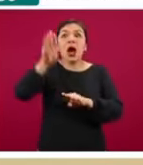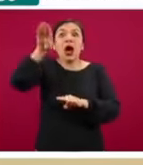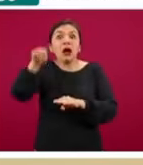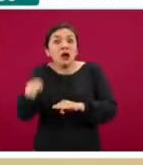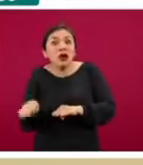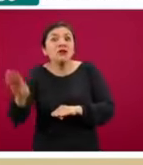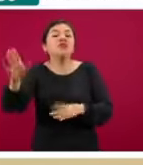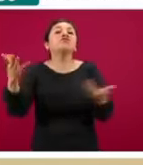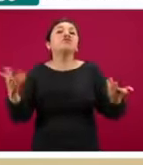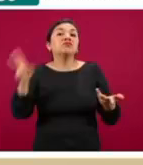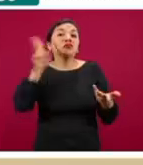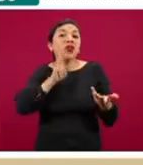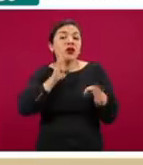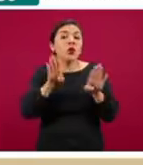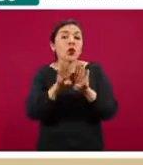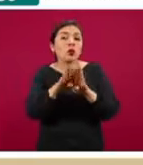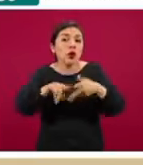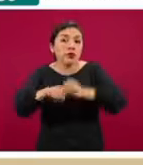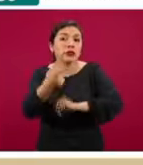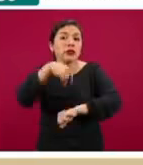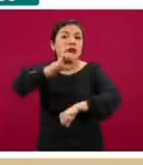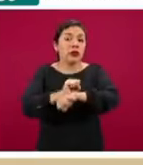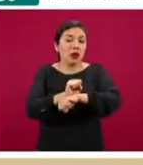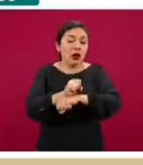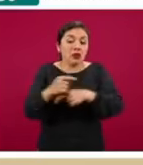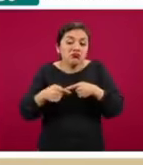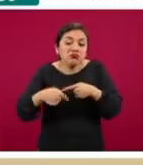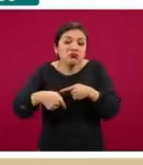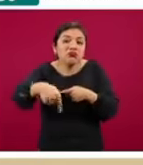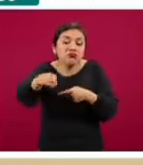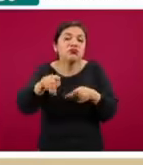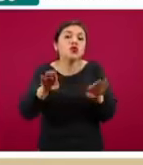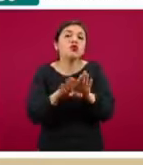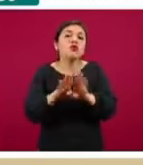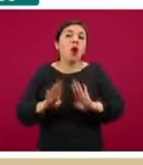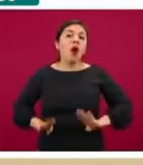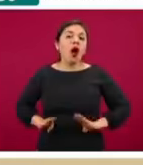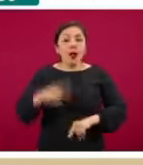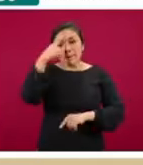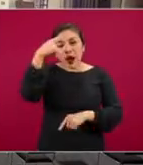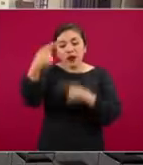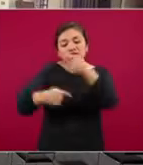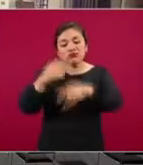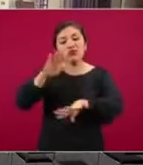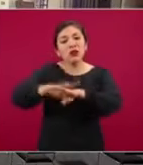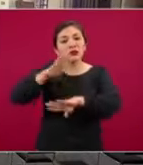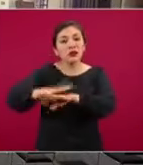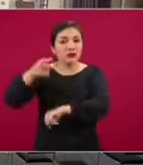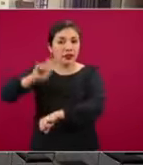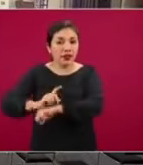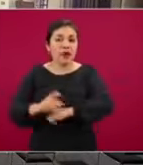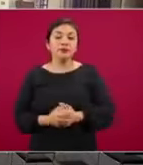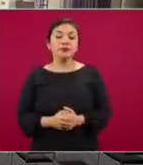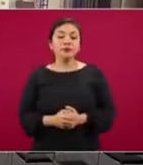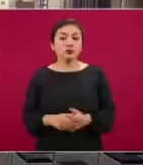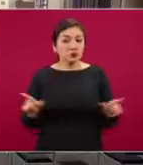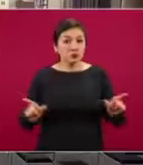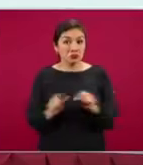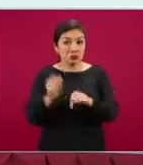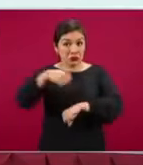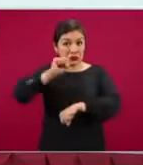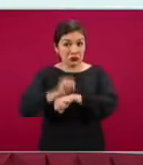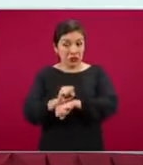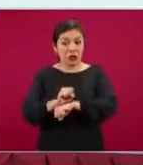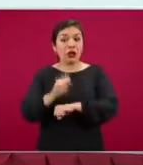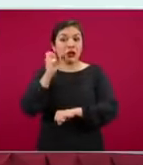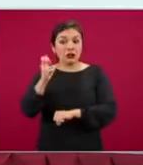tomar y cómo abre la semana y cómo se estará lógicamente comportando en los siguientes días. Cerramos la semana y lo